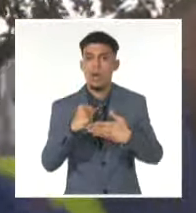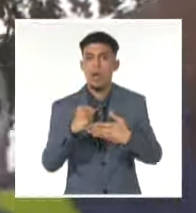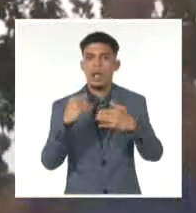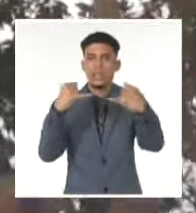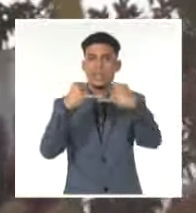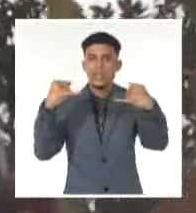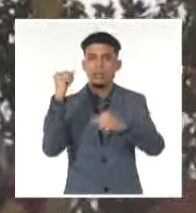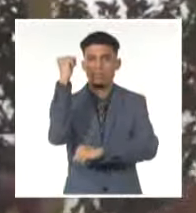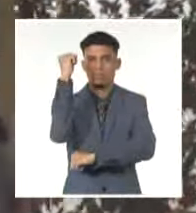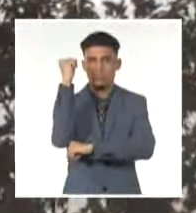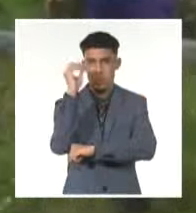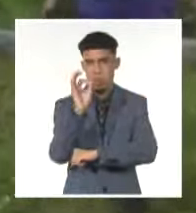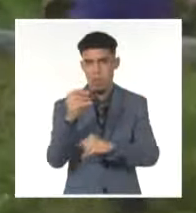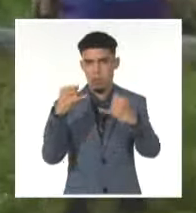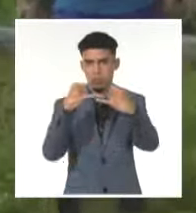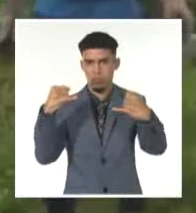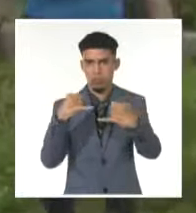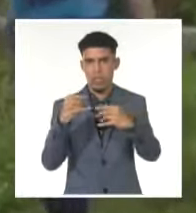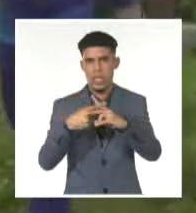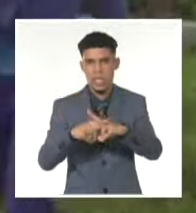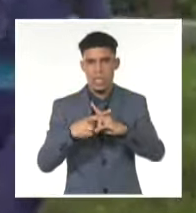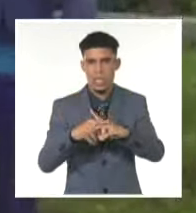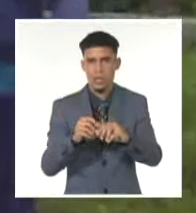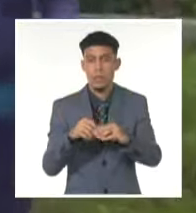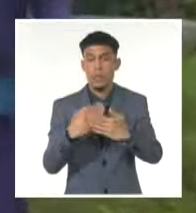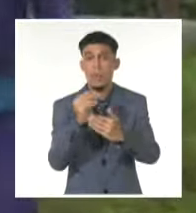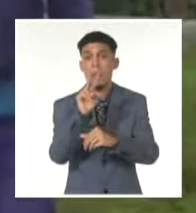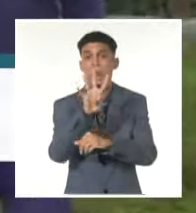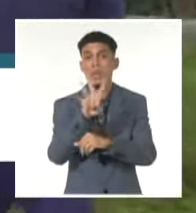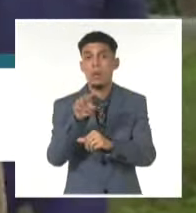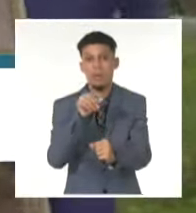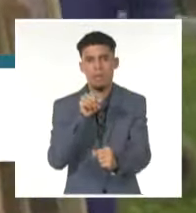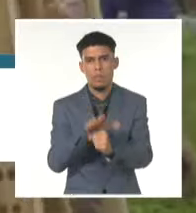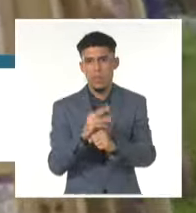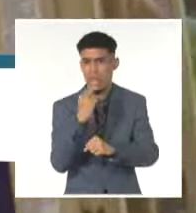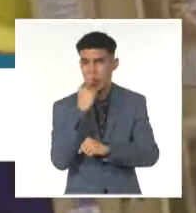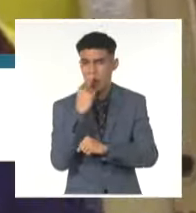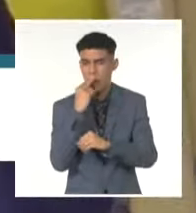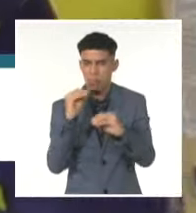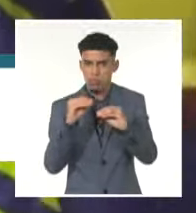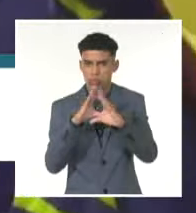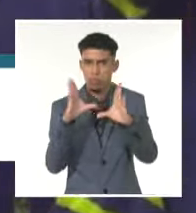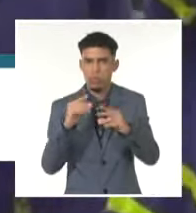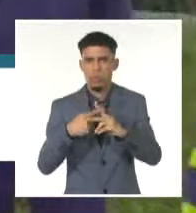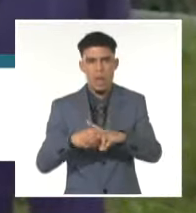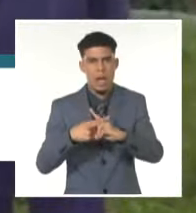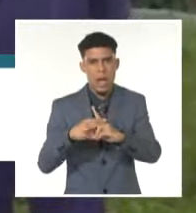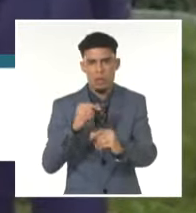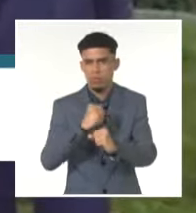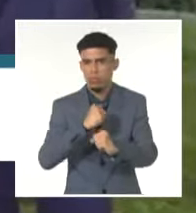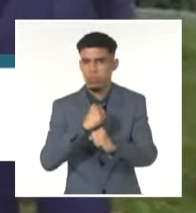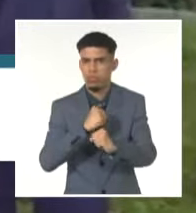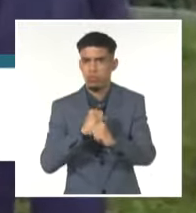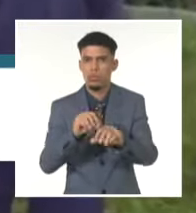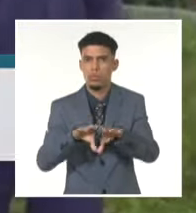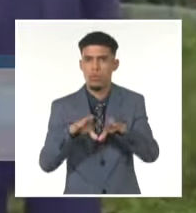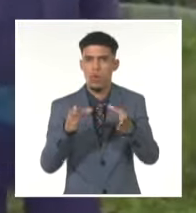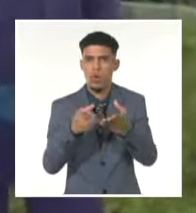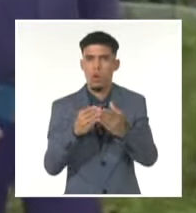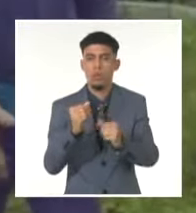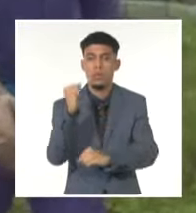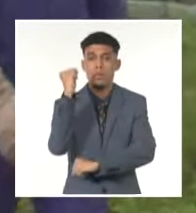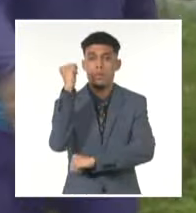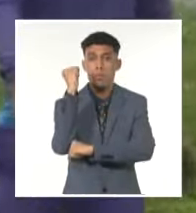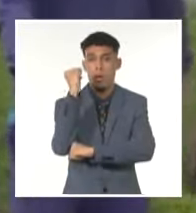el menor tiempo posible. El día 24 empezamos desde tempranito a realizar todas las averías,